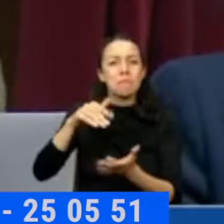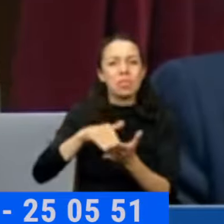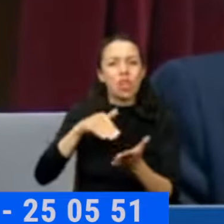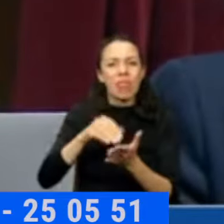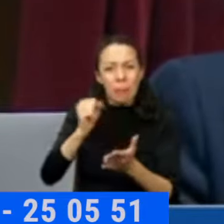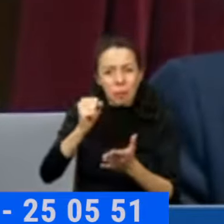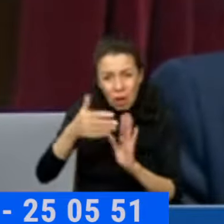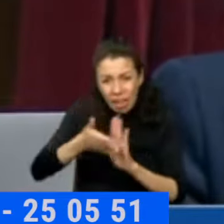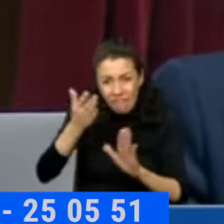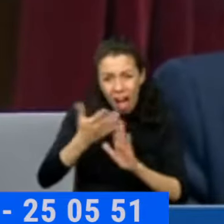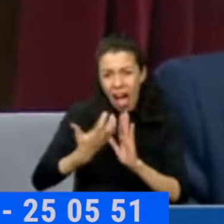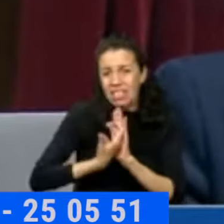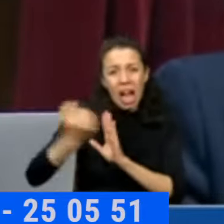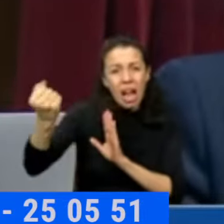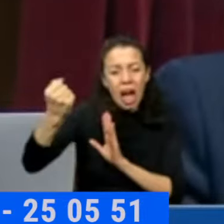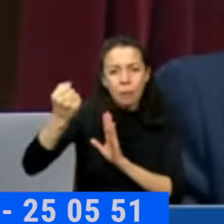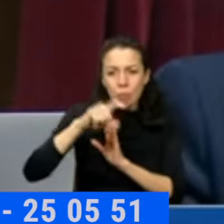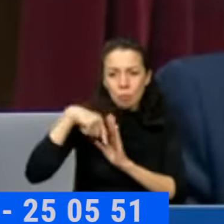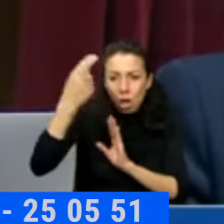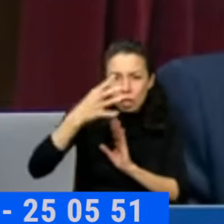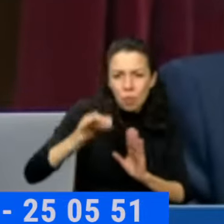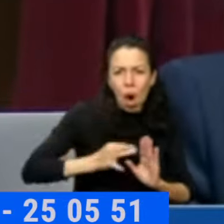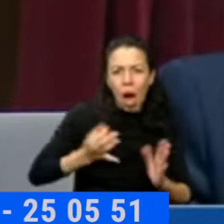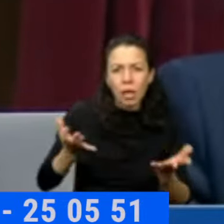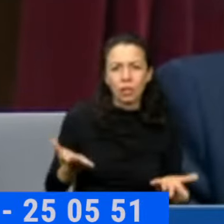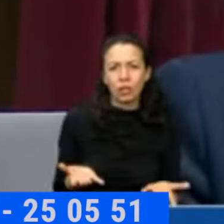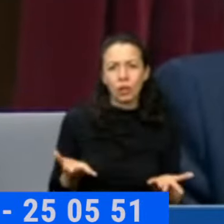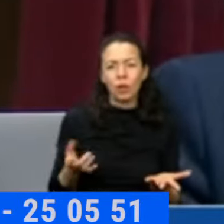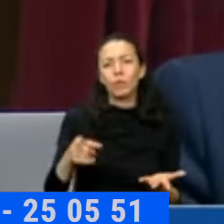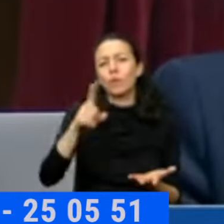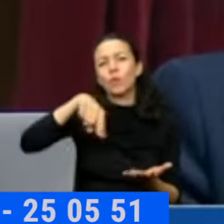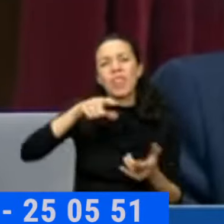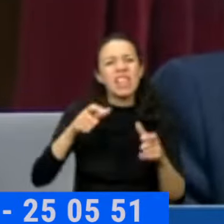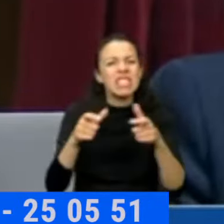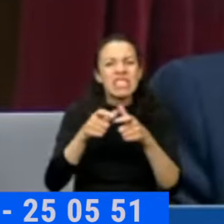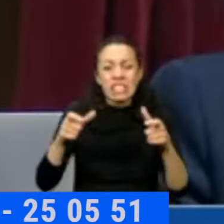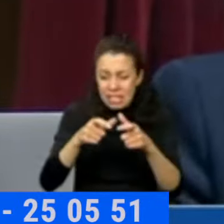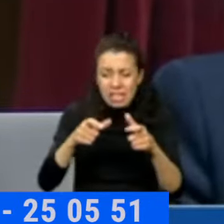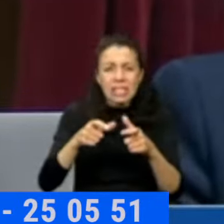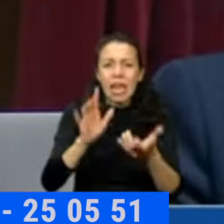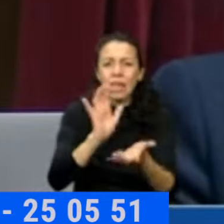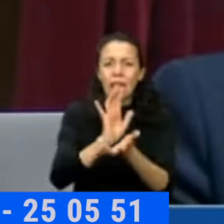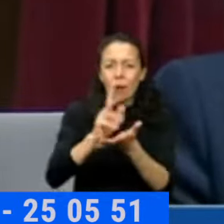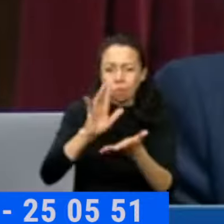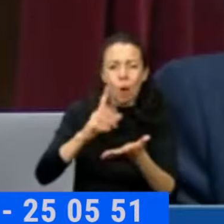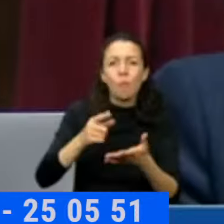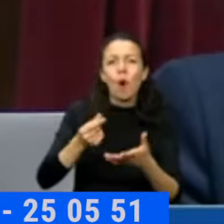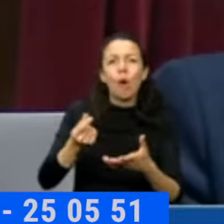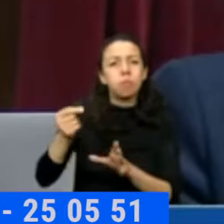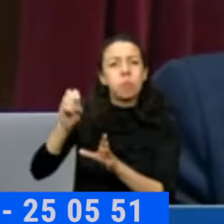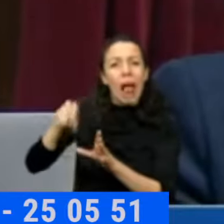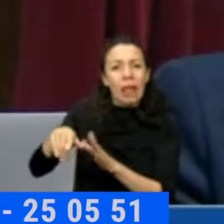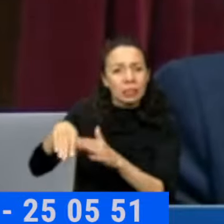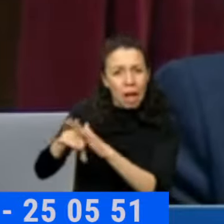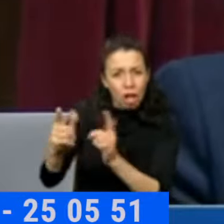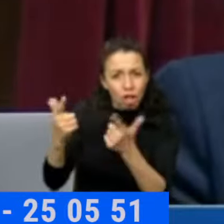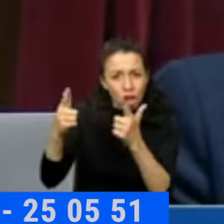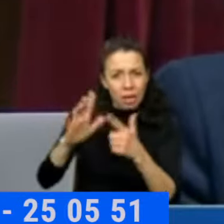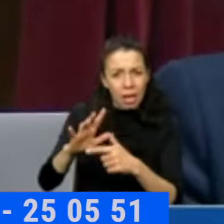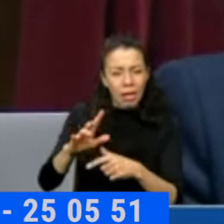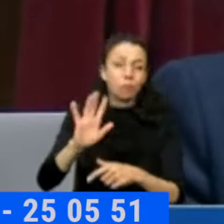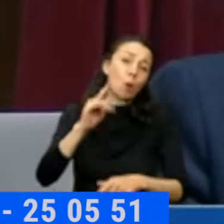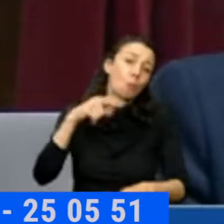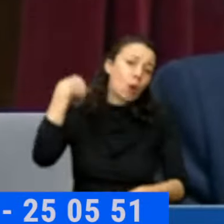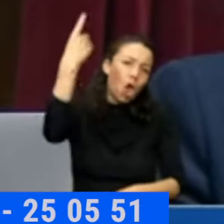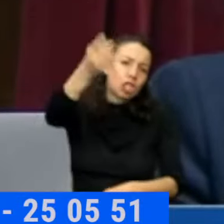nosotros venimos, porque te viene sufriendo hace muchísimos años esto. Así que, ¿qué no? ¿Qué otro daño nos pueden hacer el gobierno nacional a nosotros? Y